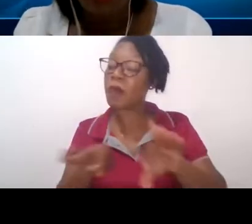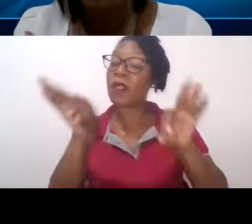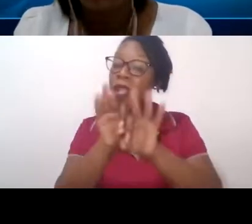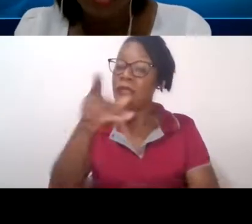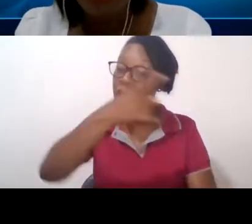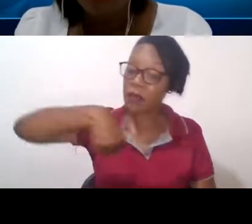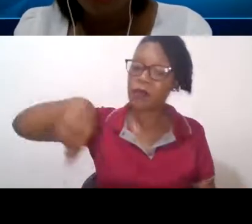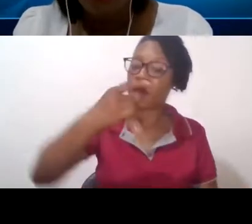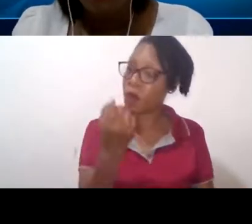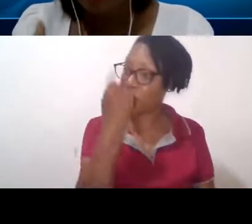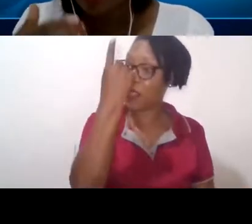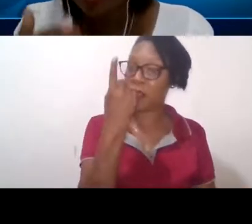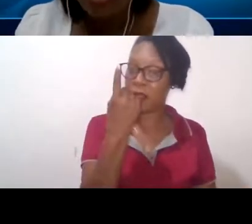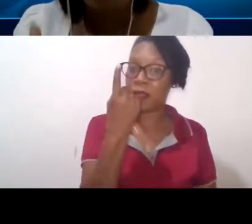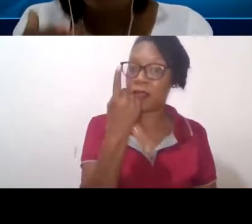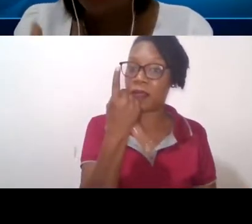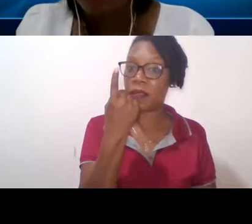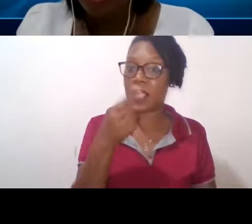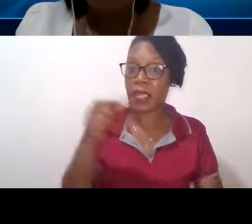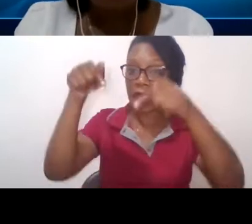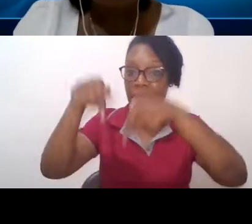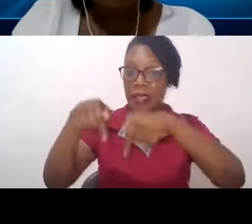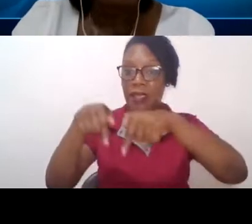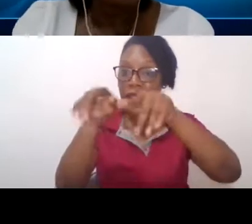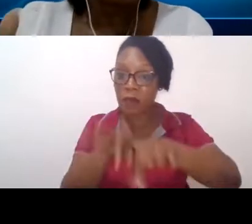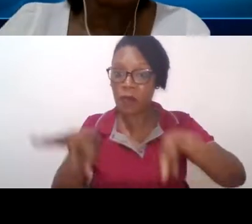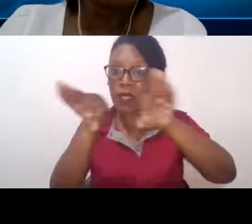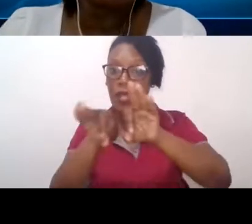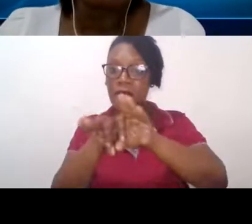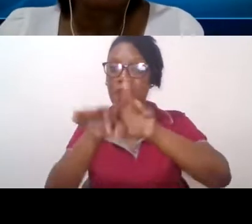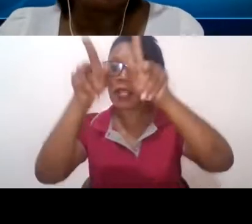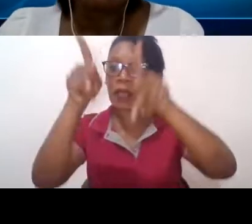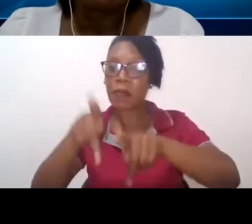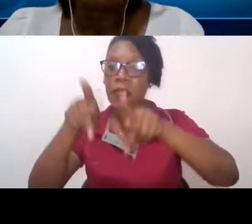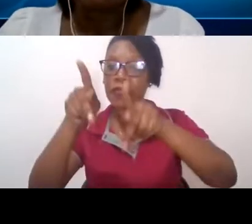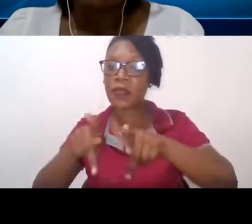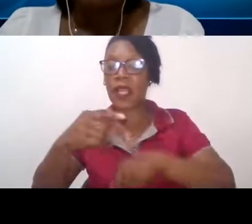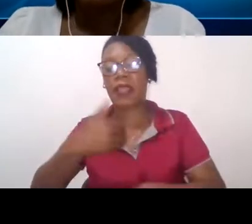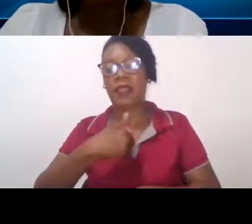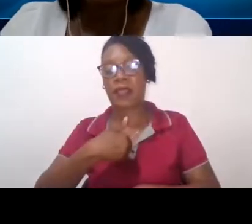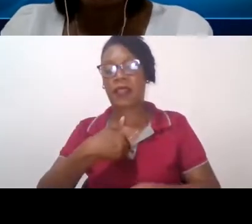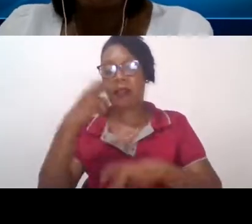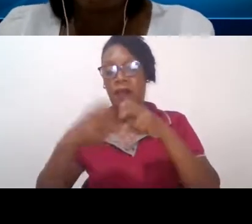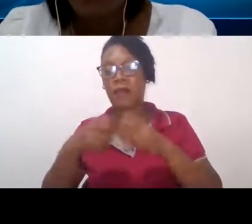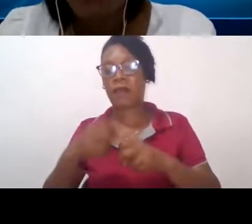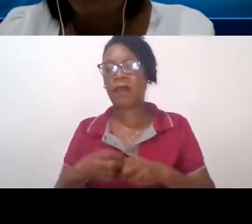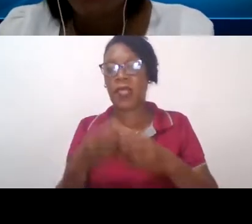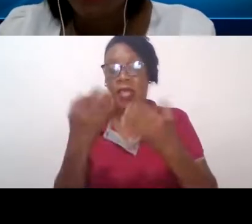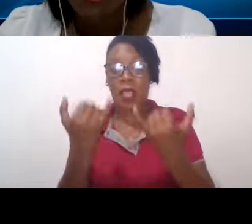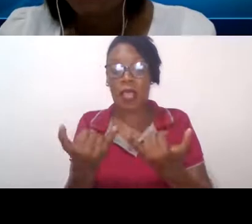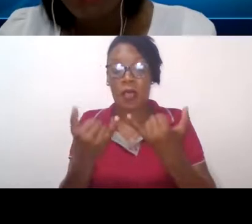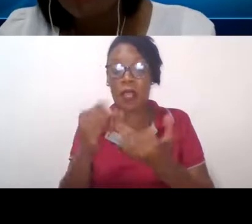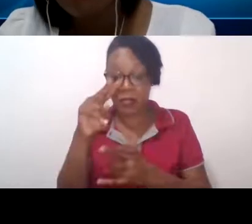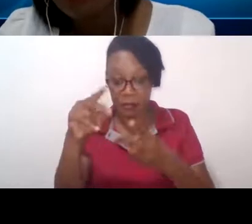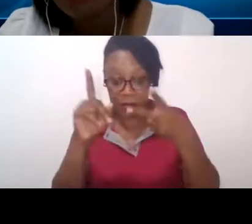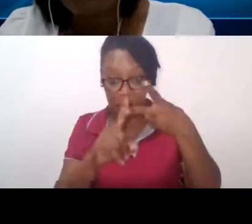nosotros entendamos que aquí lo principal es la persona que está teniendo la crisis. Y segundo, bueno, hay